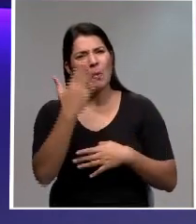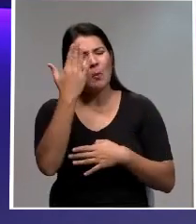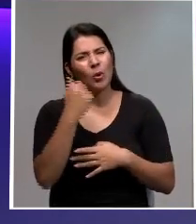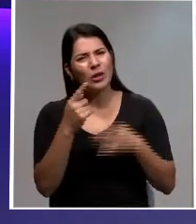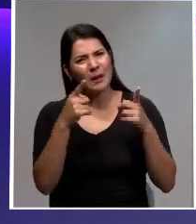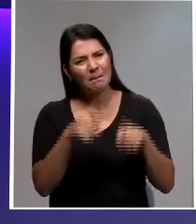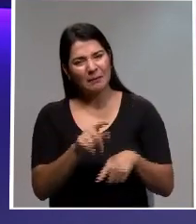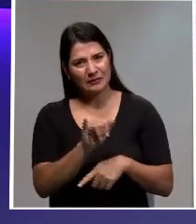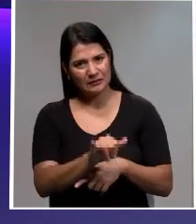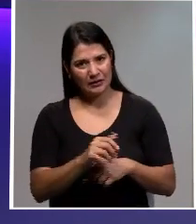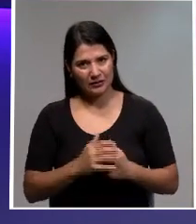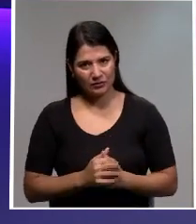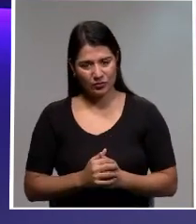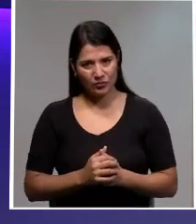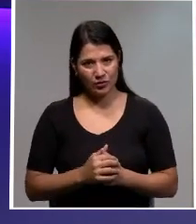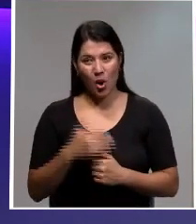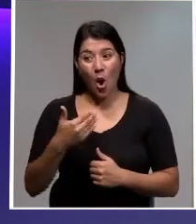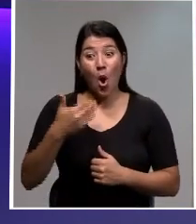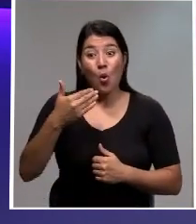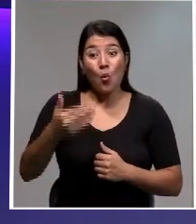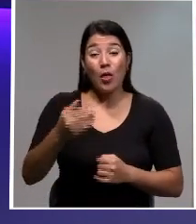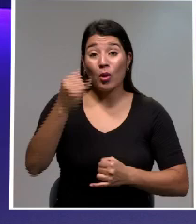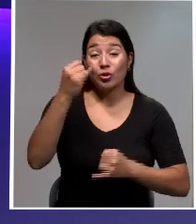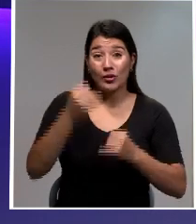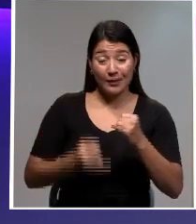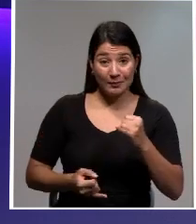esto? ¿Cuándo se va a terminar?